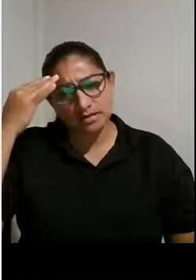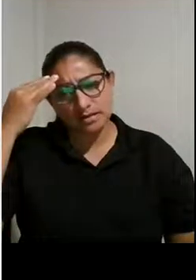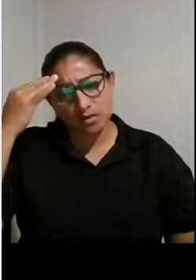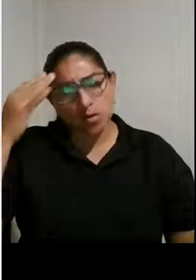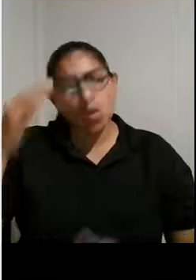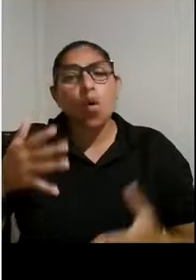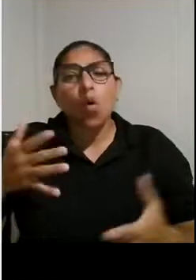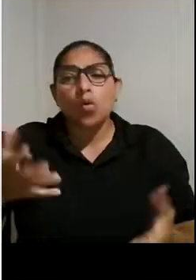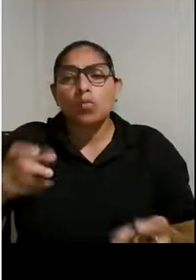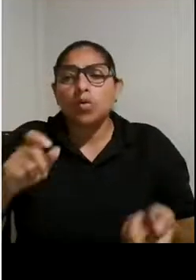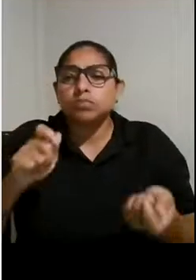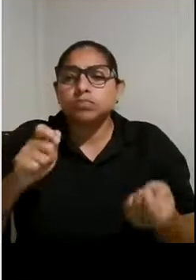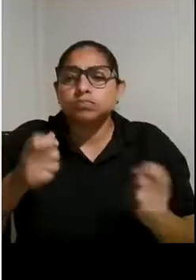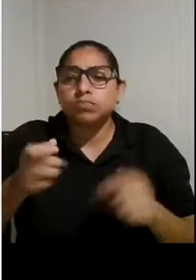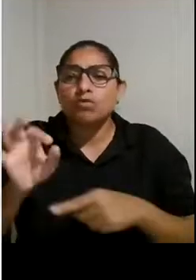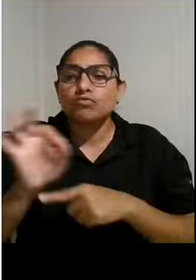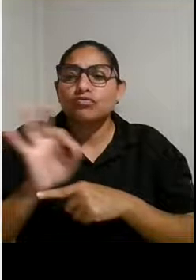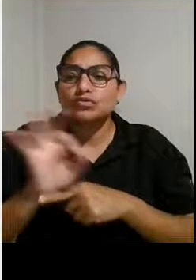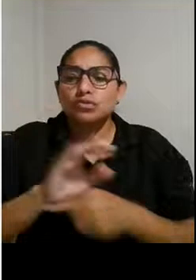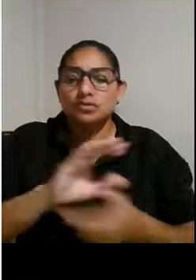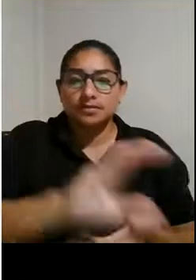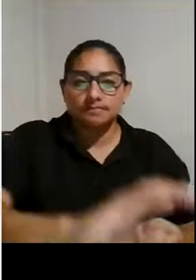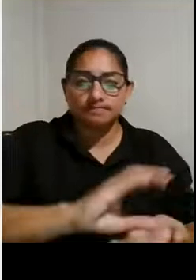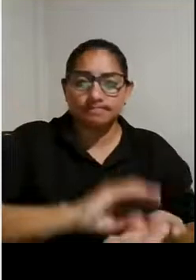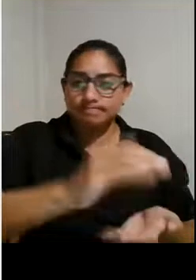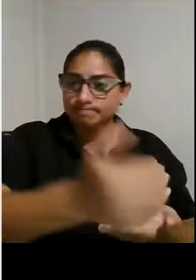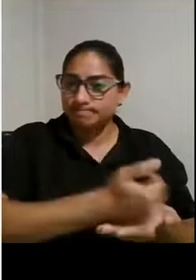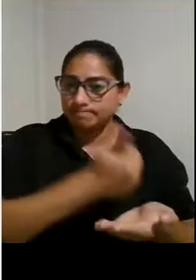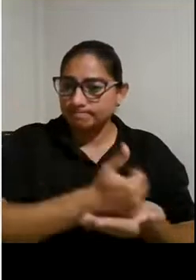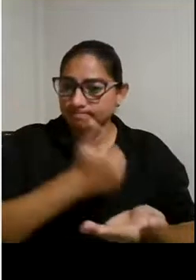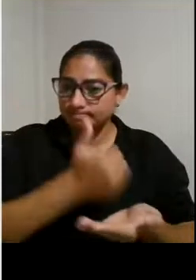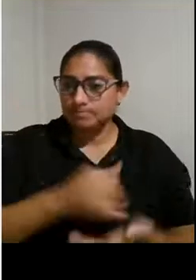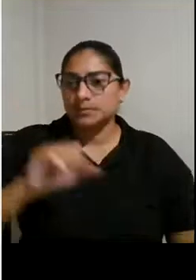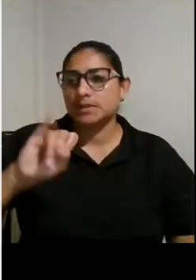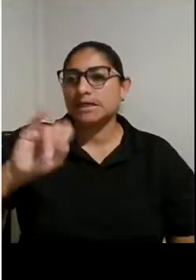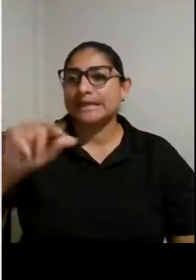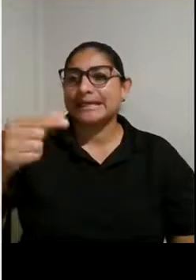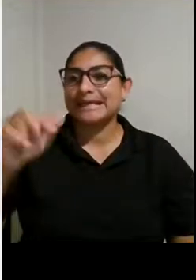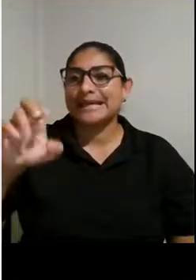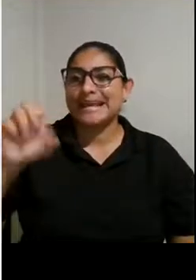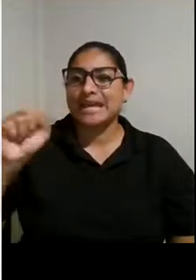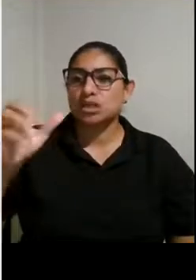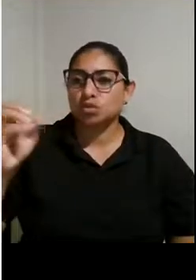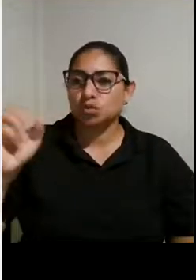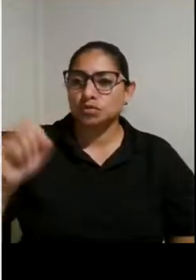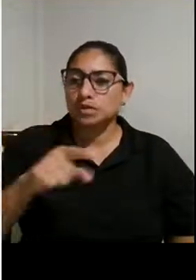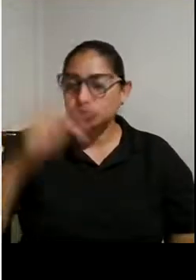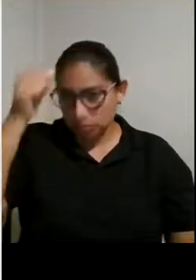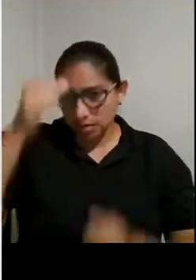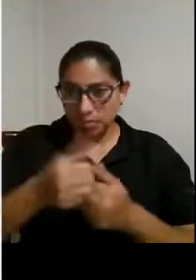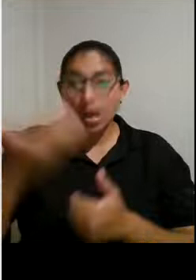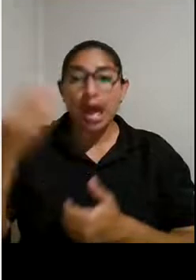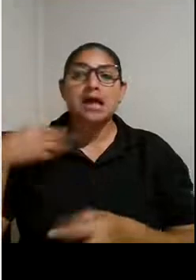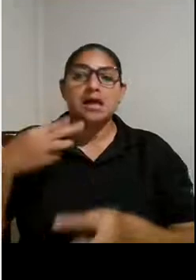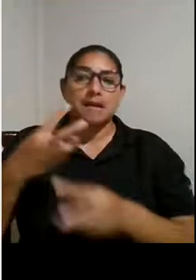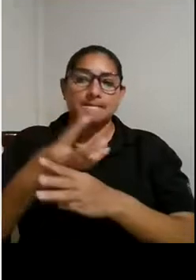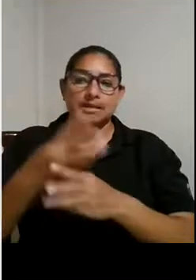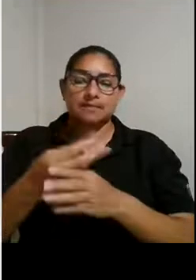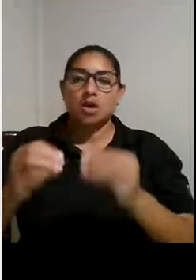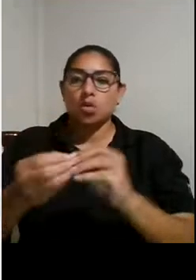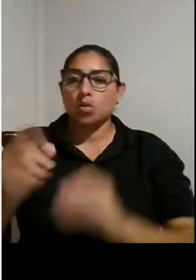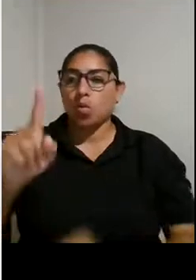modelamos las funciones de ingreso. Y esto es un repaso de Mate 1. Si